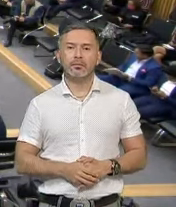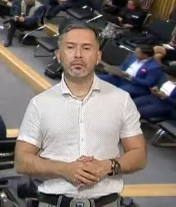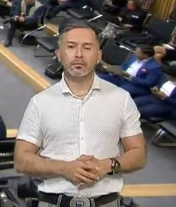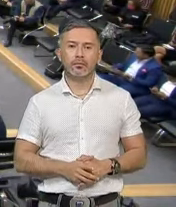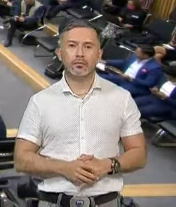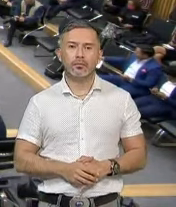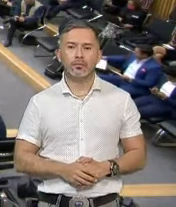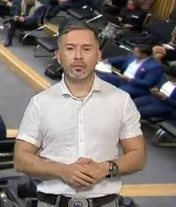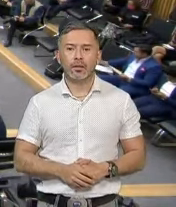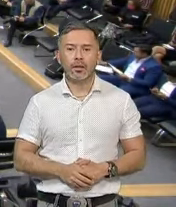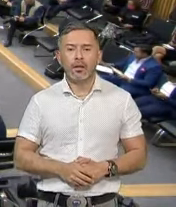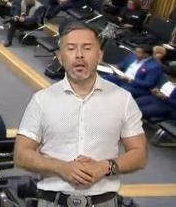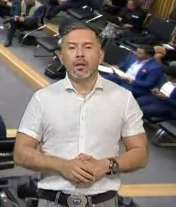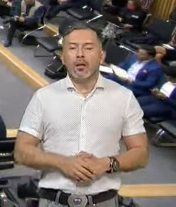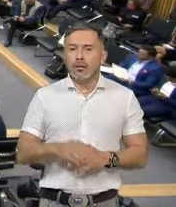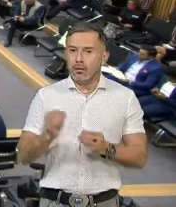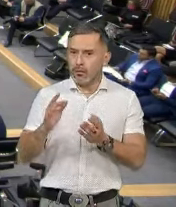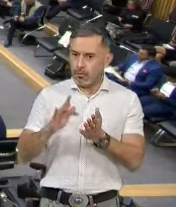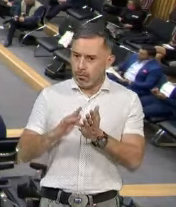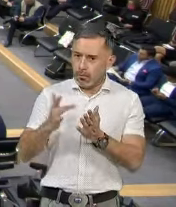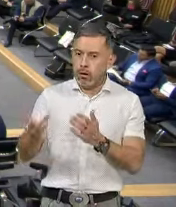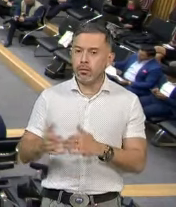permitir Muchas